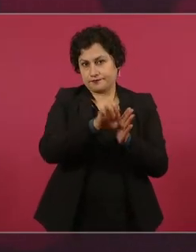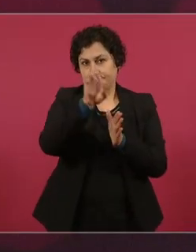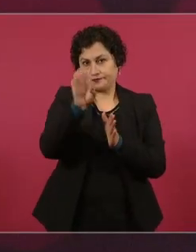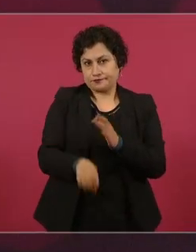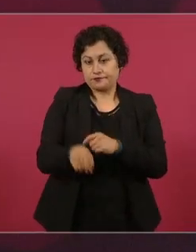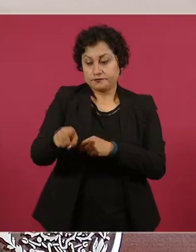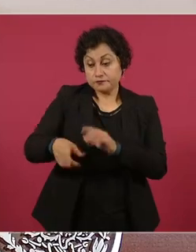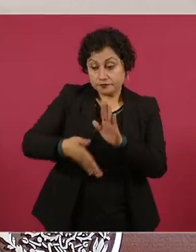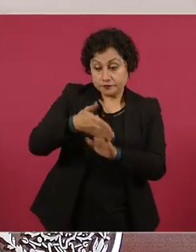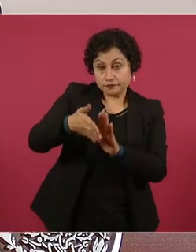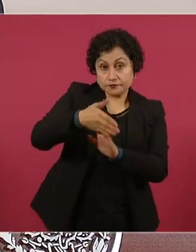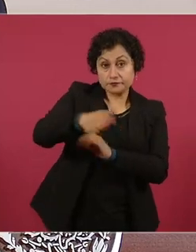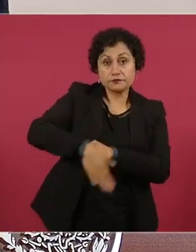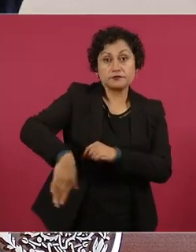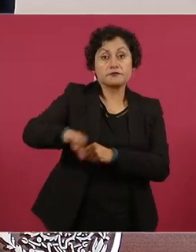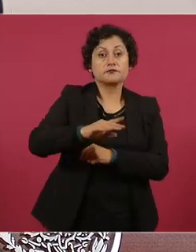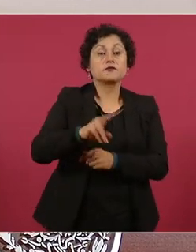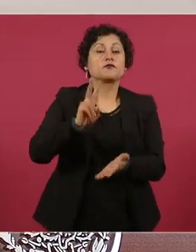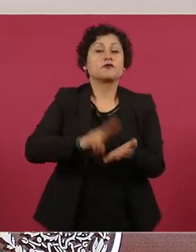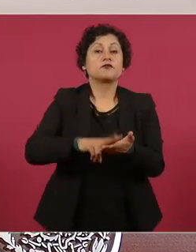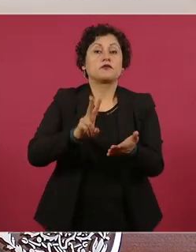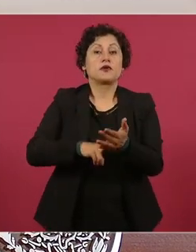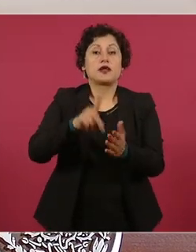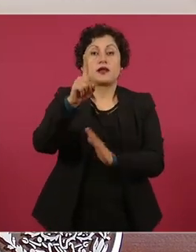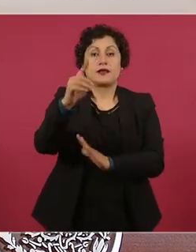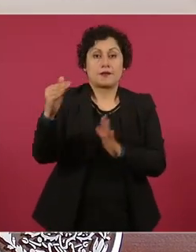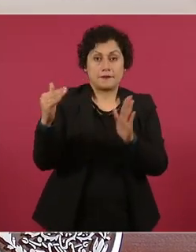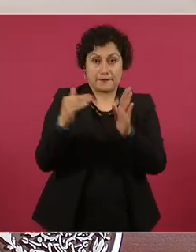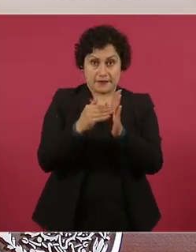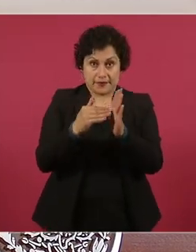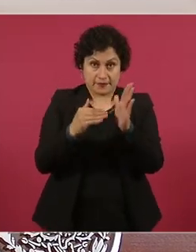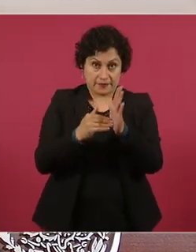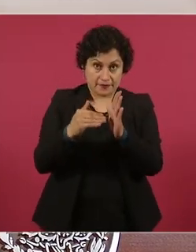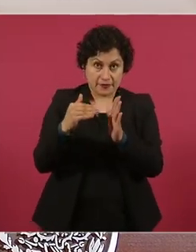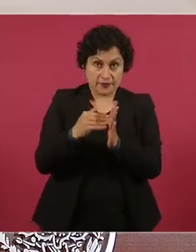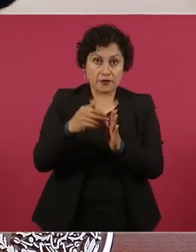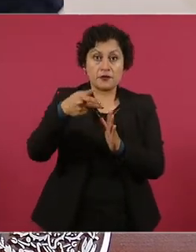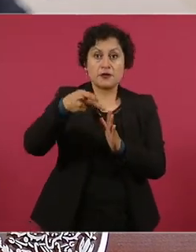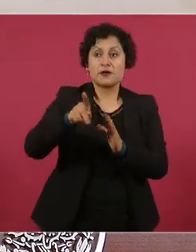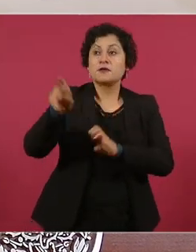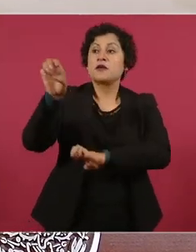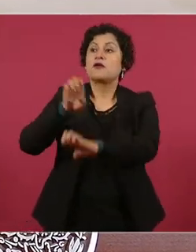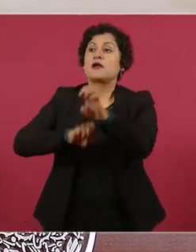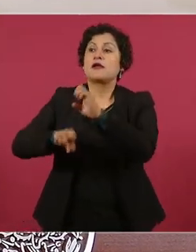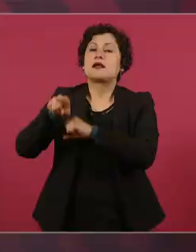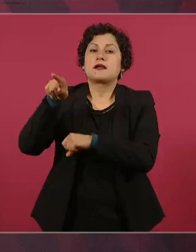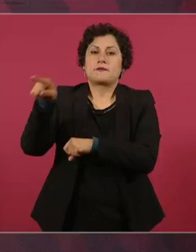con una empresa responsable se hacen dos mil, qué pasa con una contratista